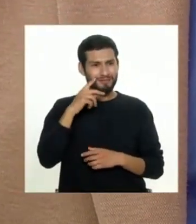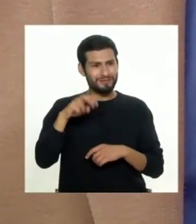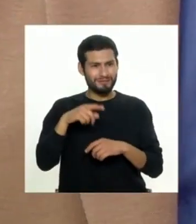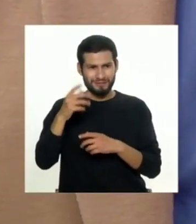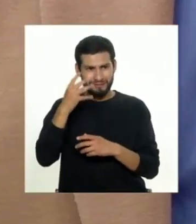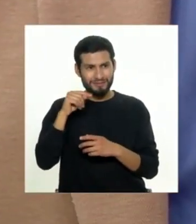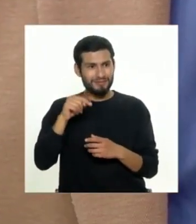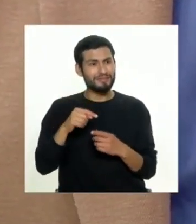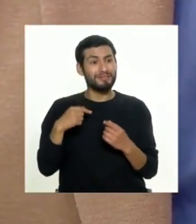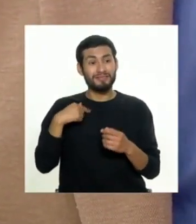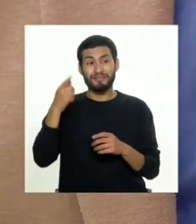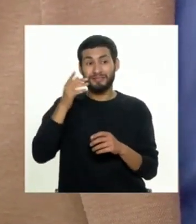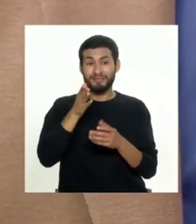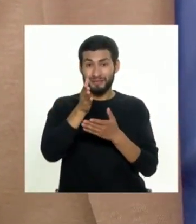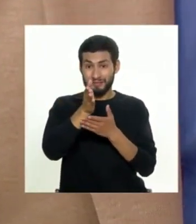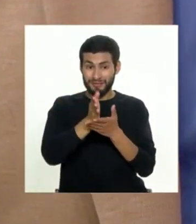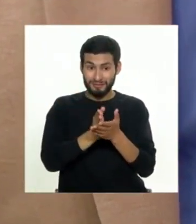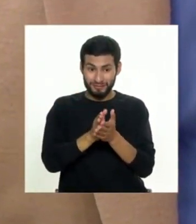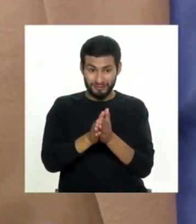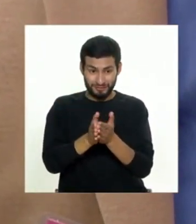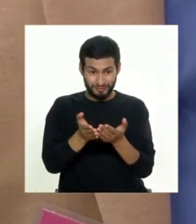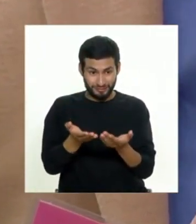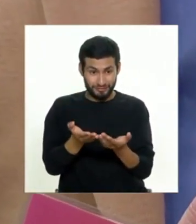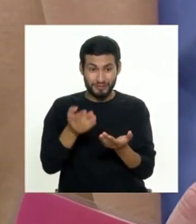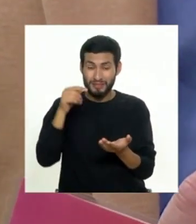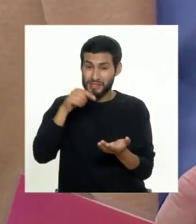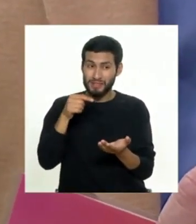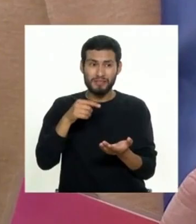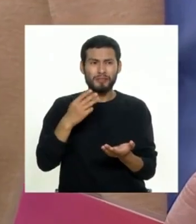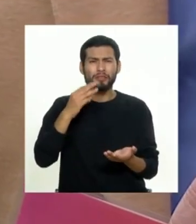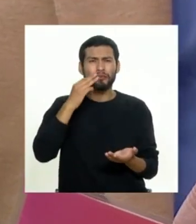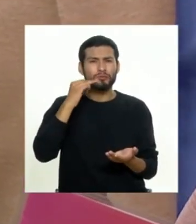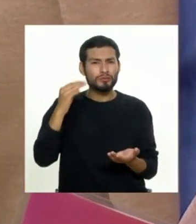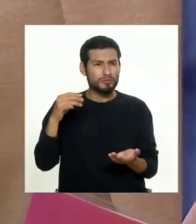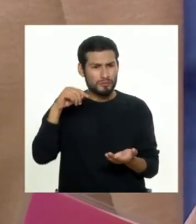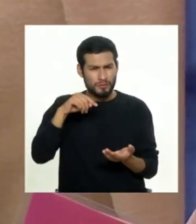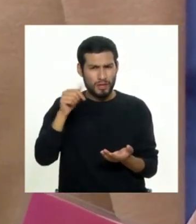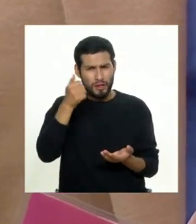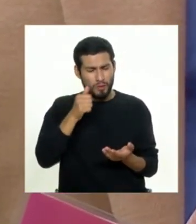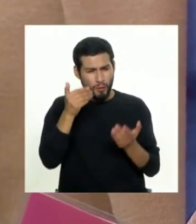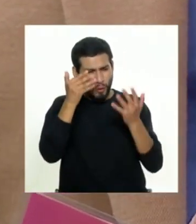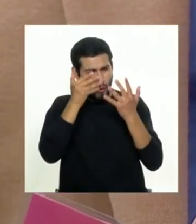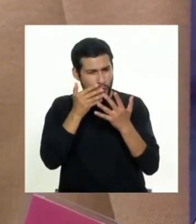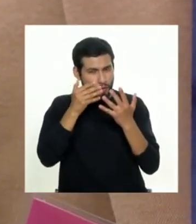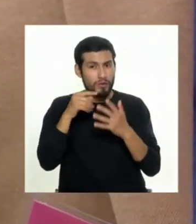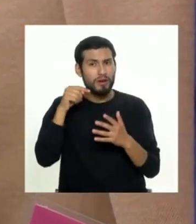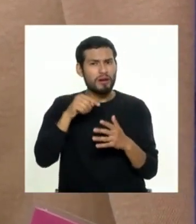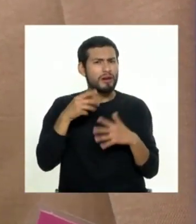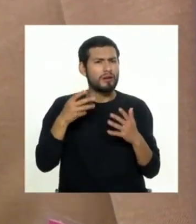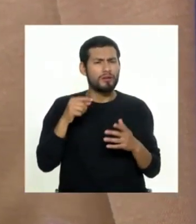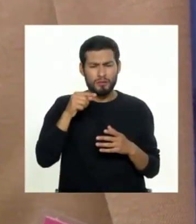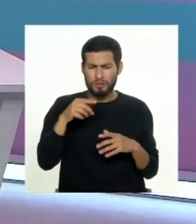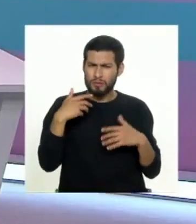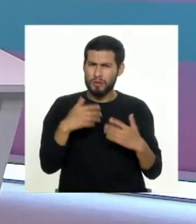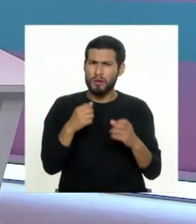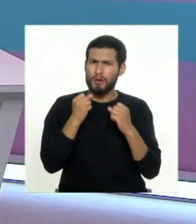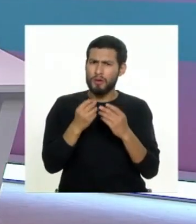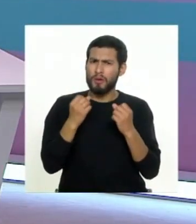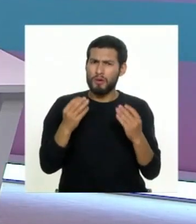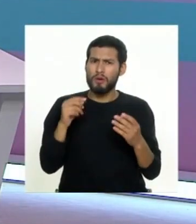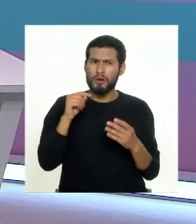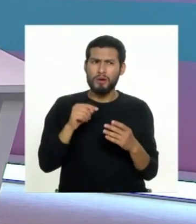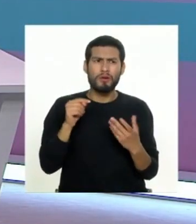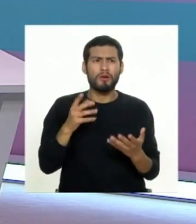negra. Cuando nosotros la cortamos por dentro es moradita, azulita, oscura y tiene gran cantidad